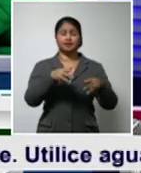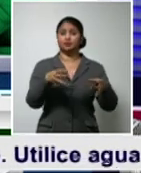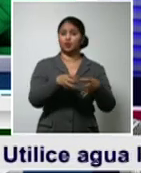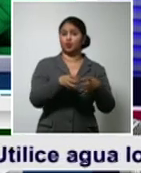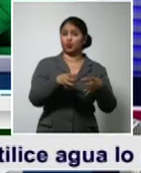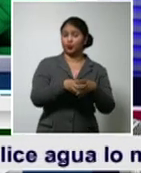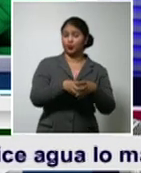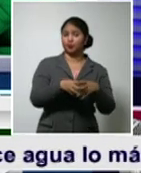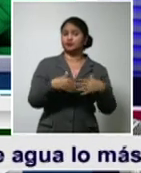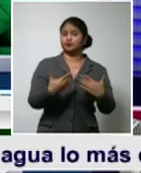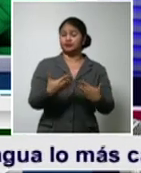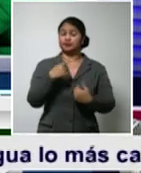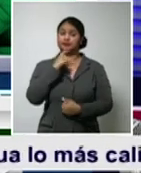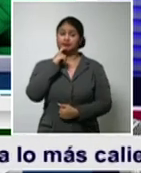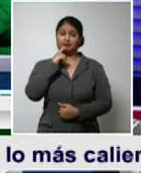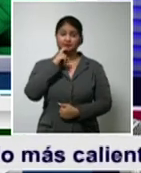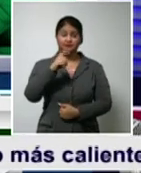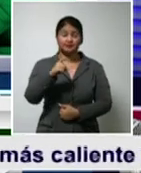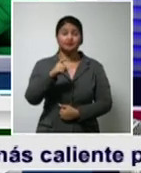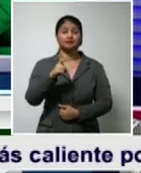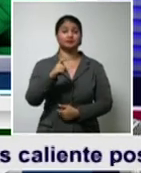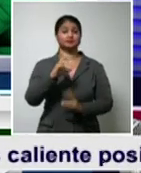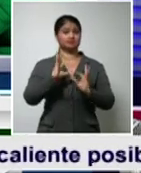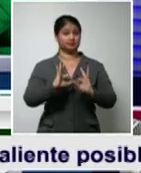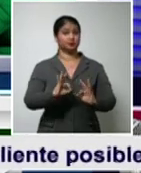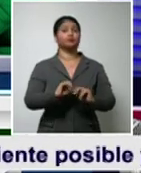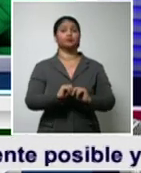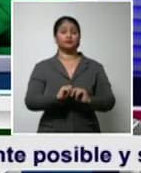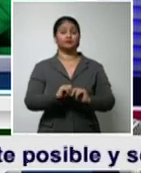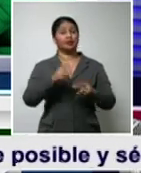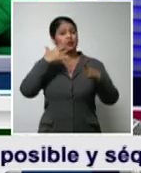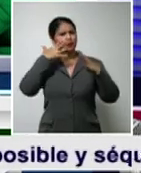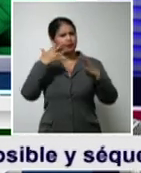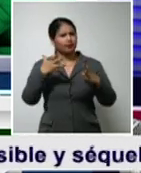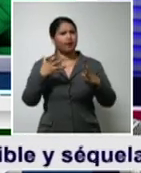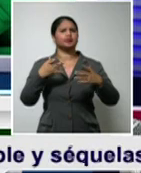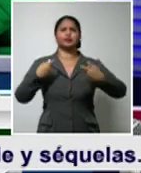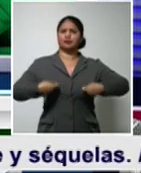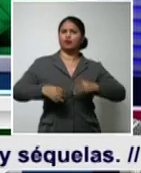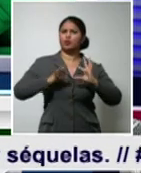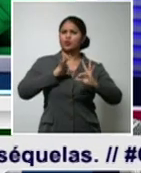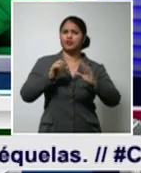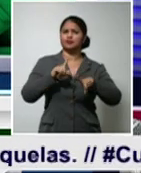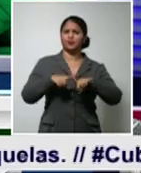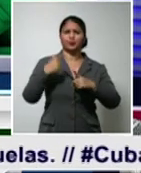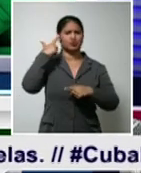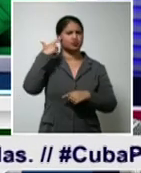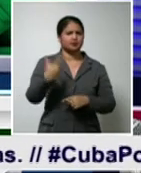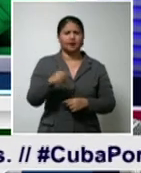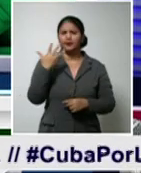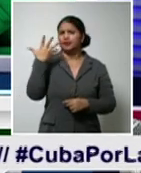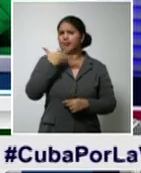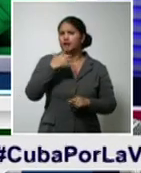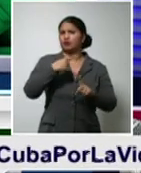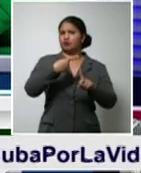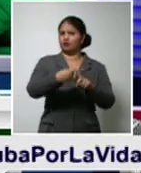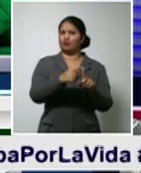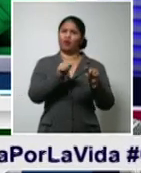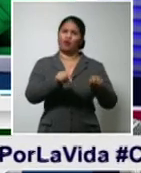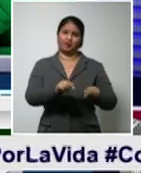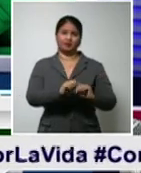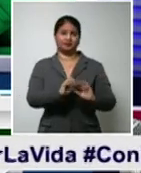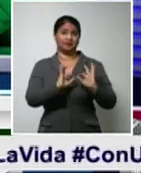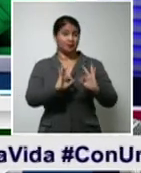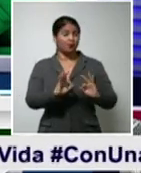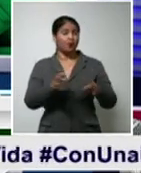que no pierdo la oportunidad para reiterarlo, grupo de riesgo, valga la redundancia, de